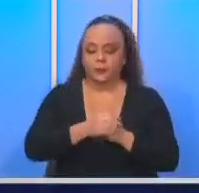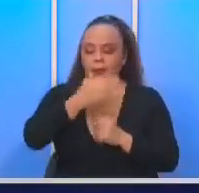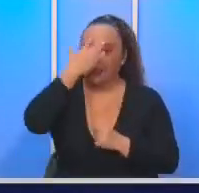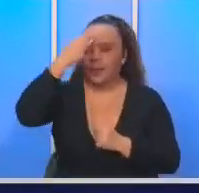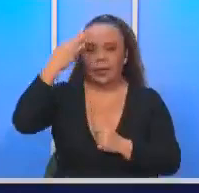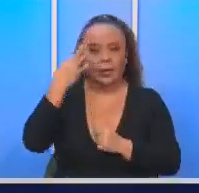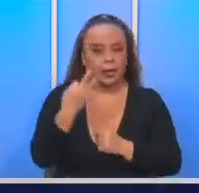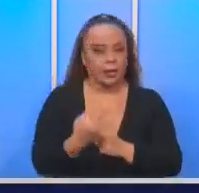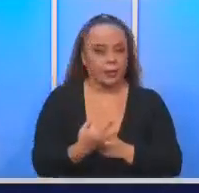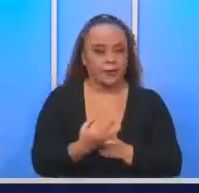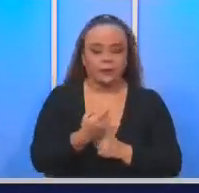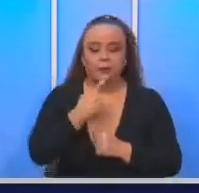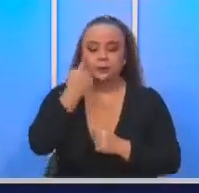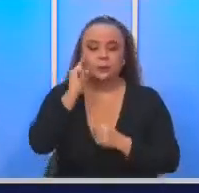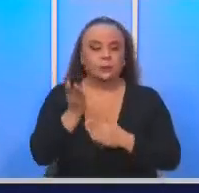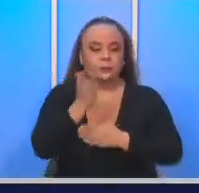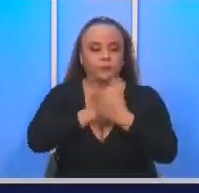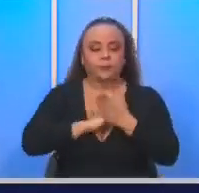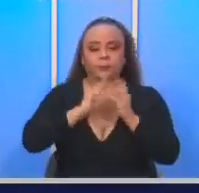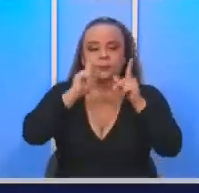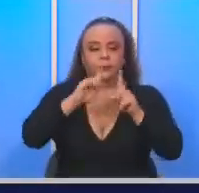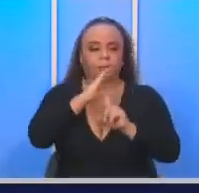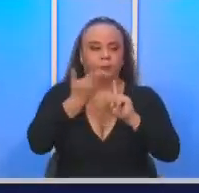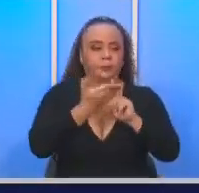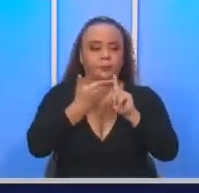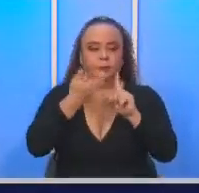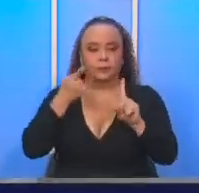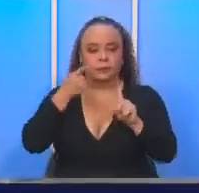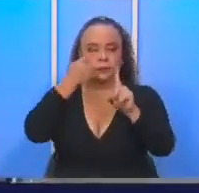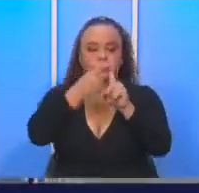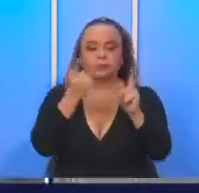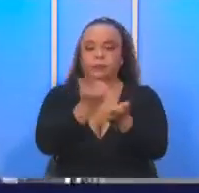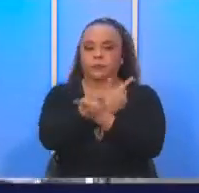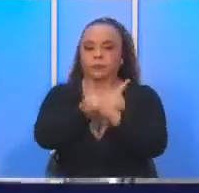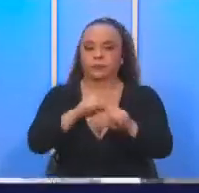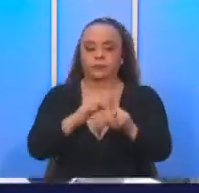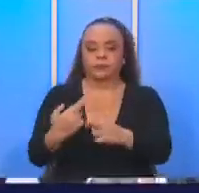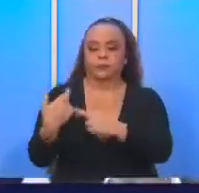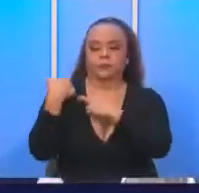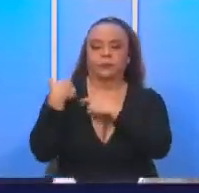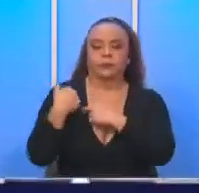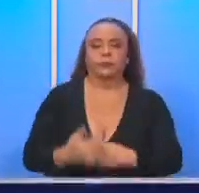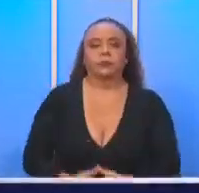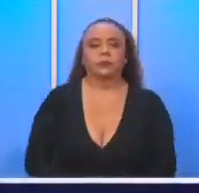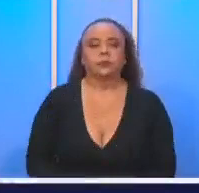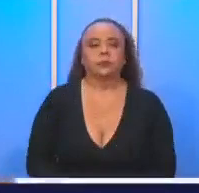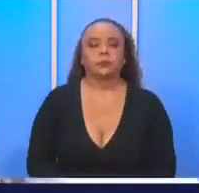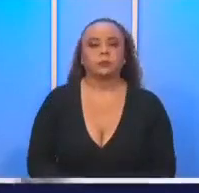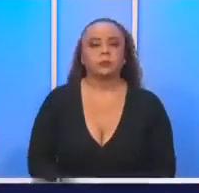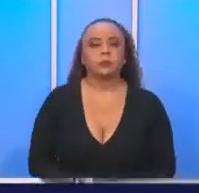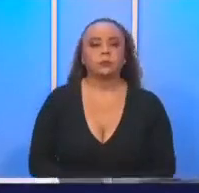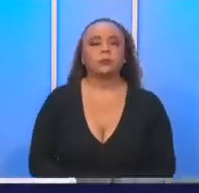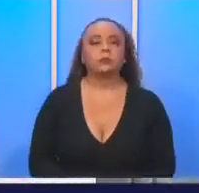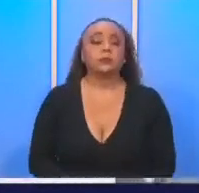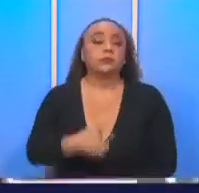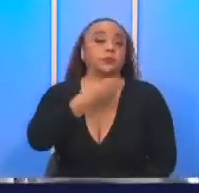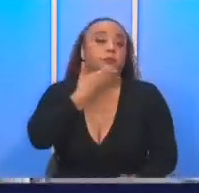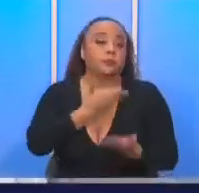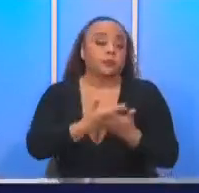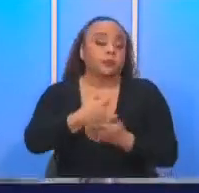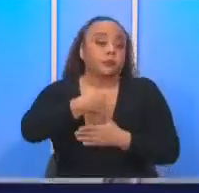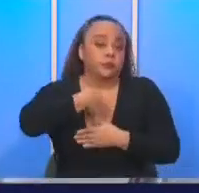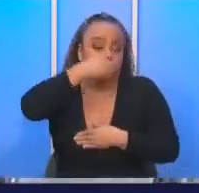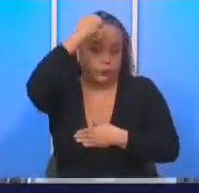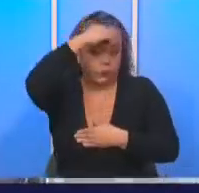inverosímiles, externados por algunos de los afectados con el propósito de librarse de la responsabilidad. Claro. Bueno, yo soy uno que soy